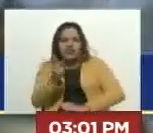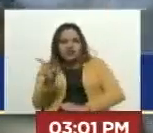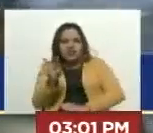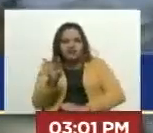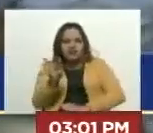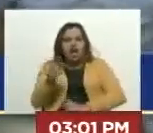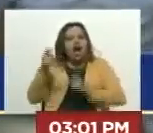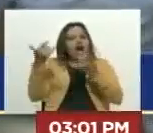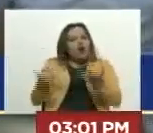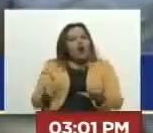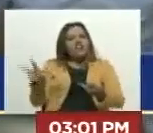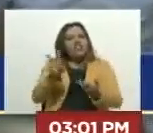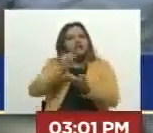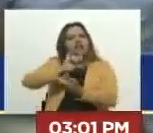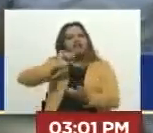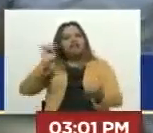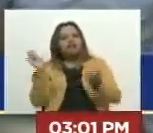otra.